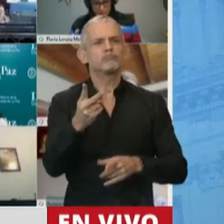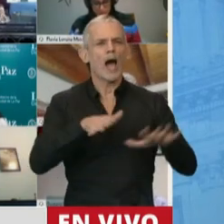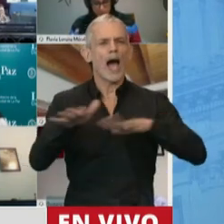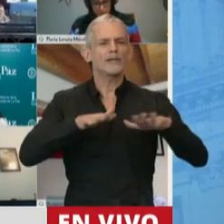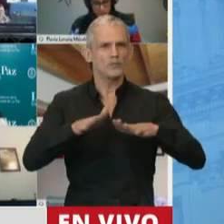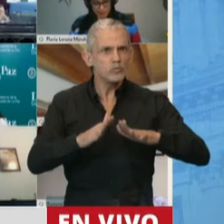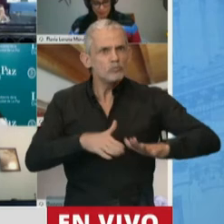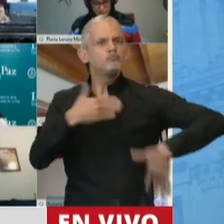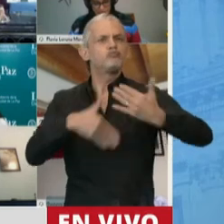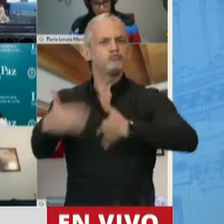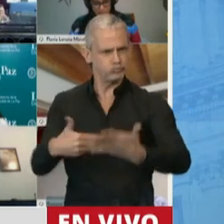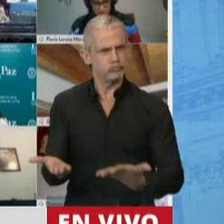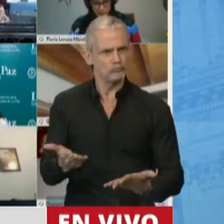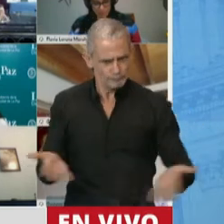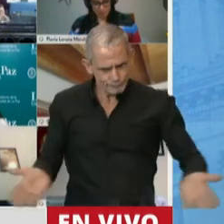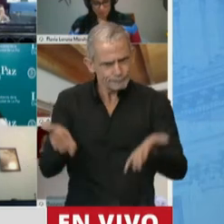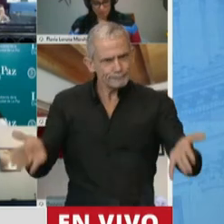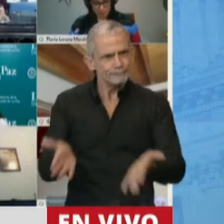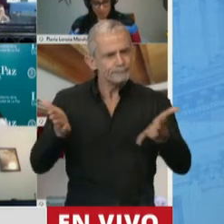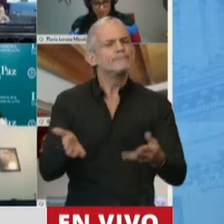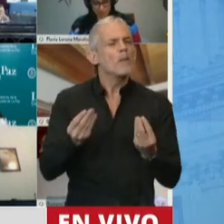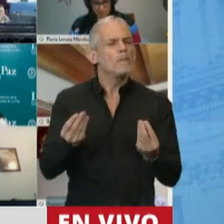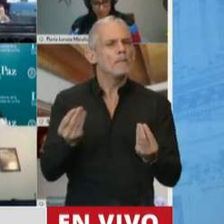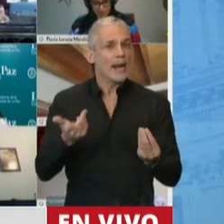actitud proactiva que favoreció